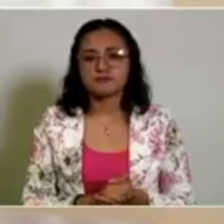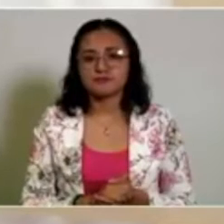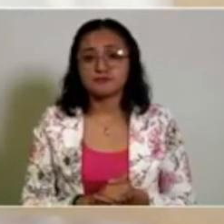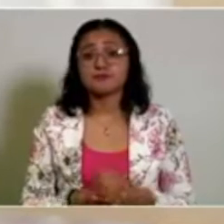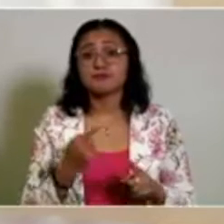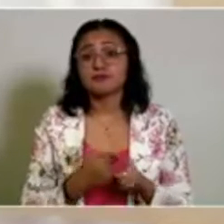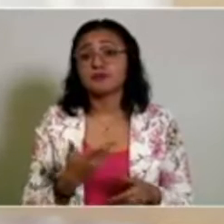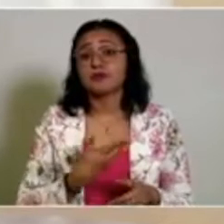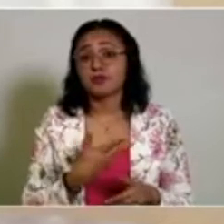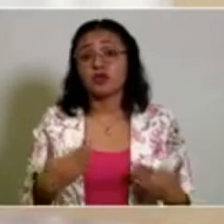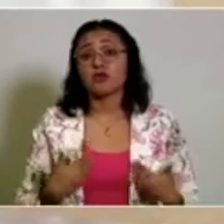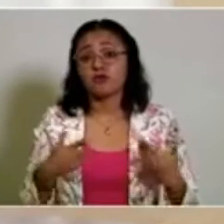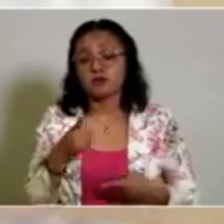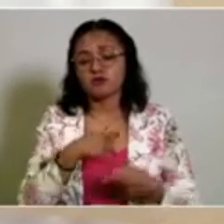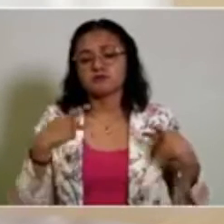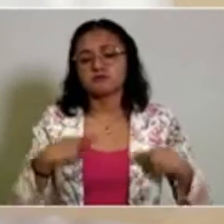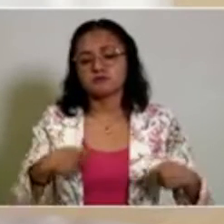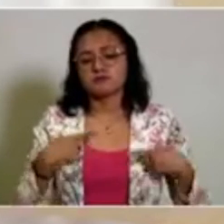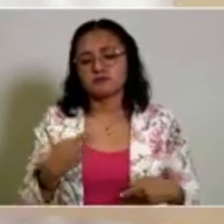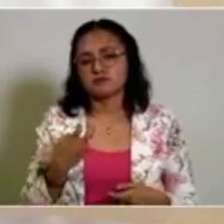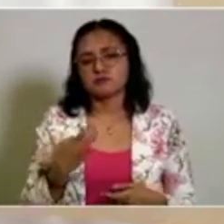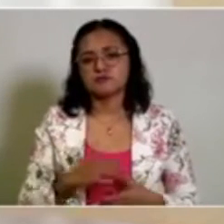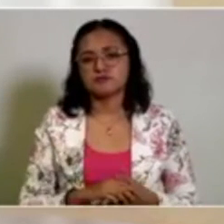quienes tengan la confianza de la gente